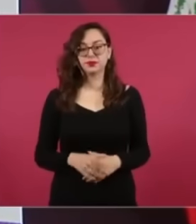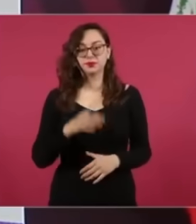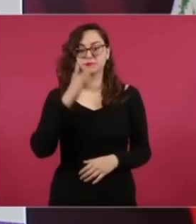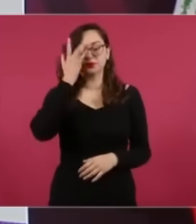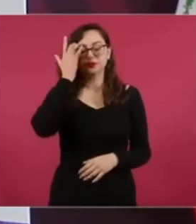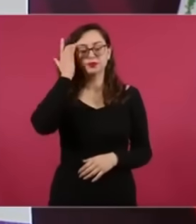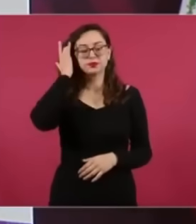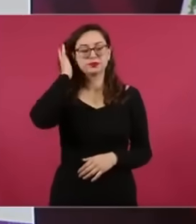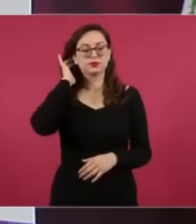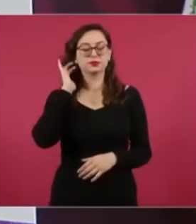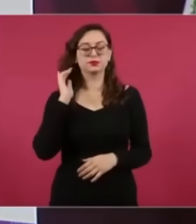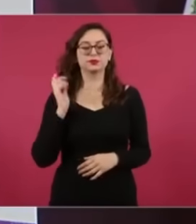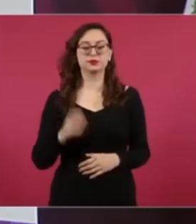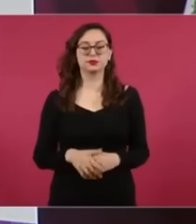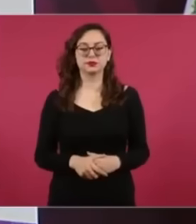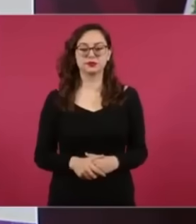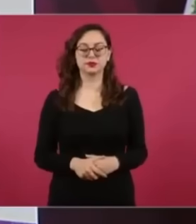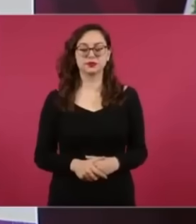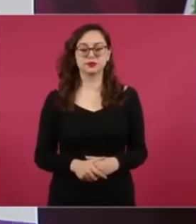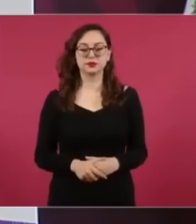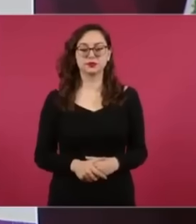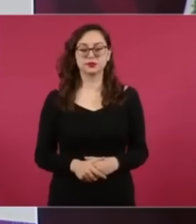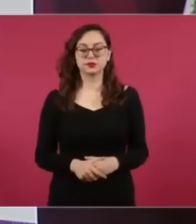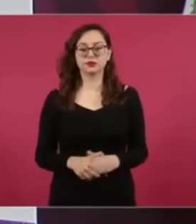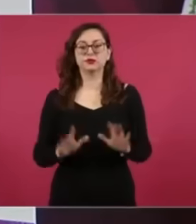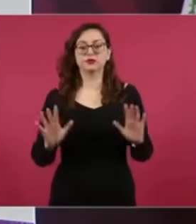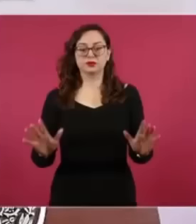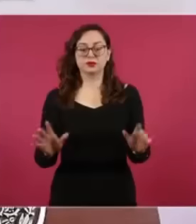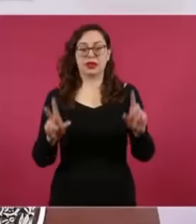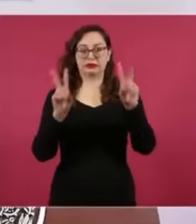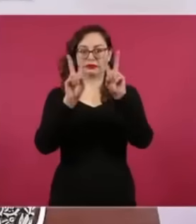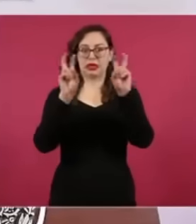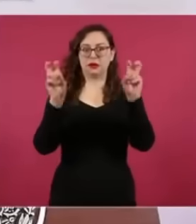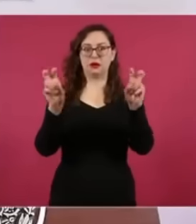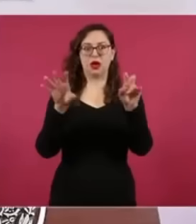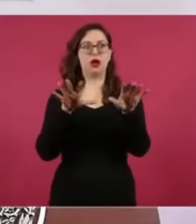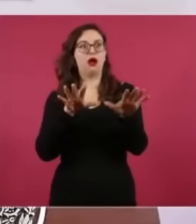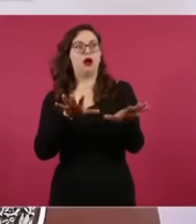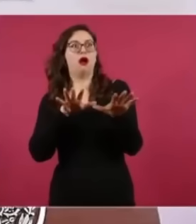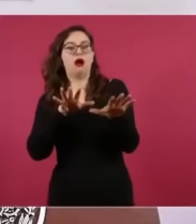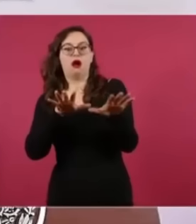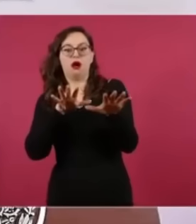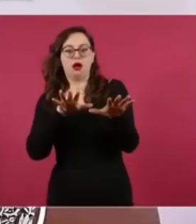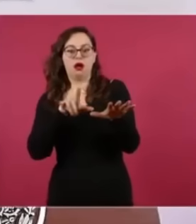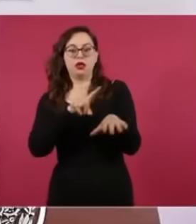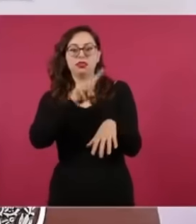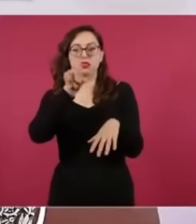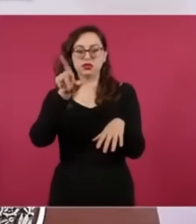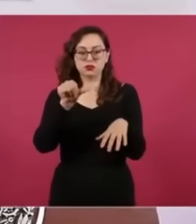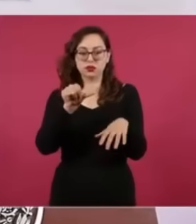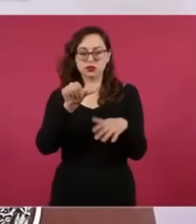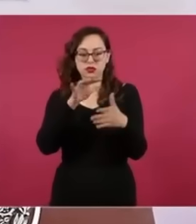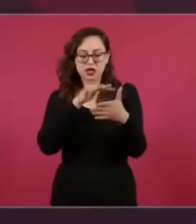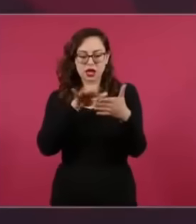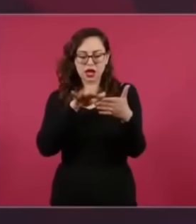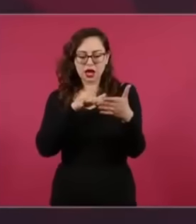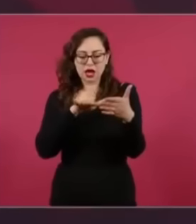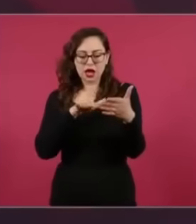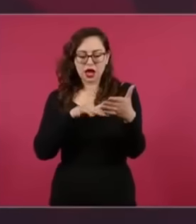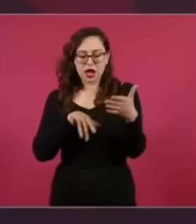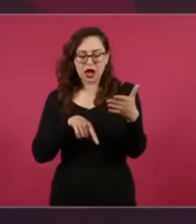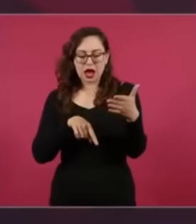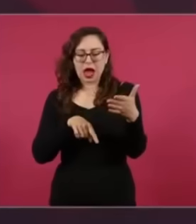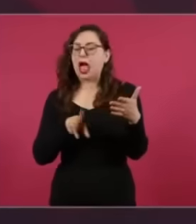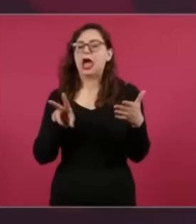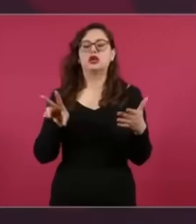Ya si se ve en el cuerpo de la nota, puede ser que ahí aparezca de